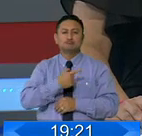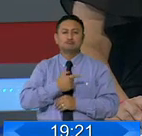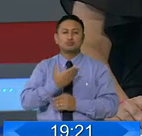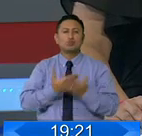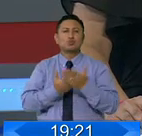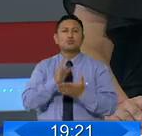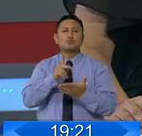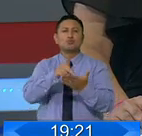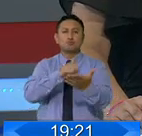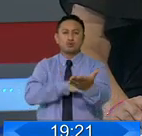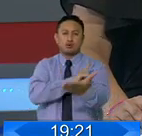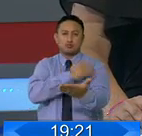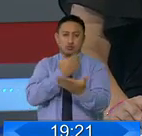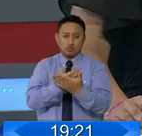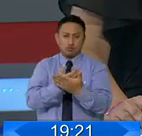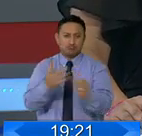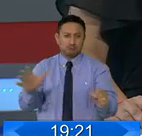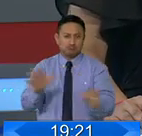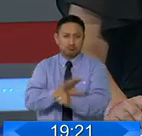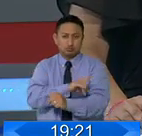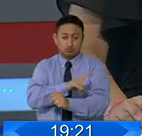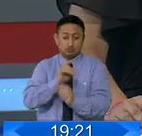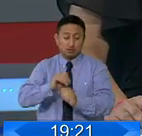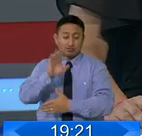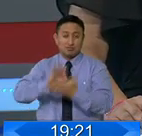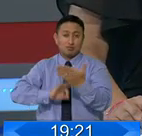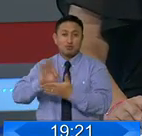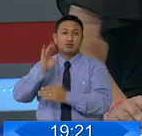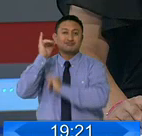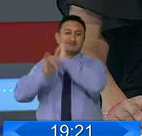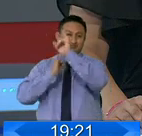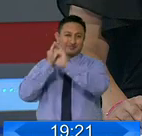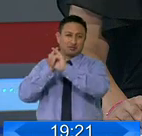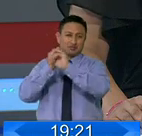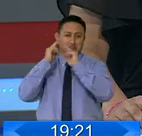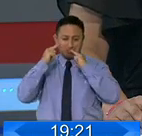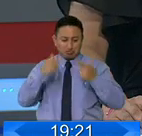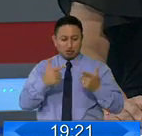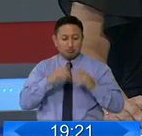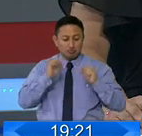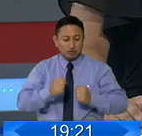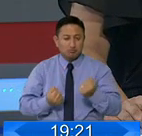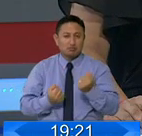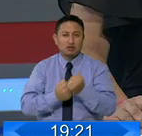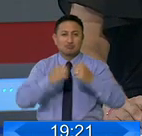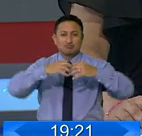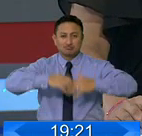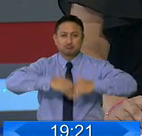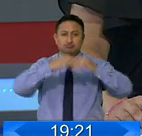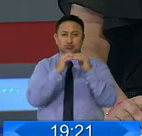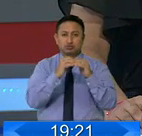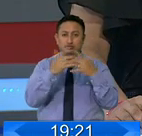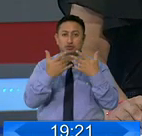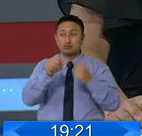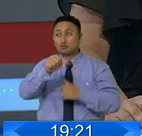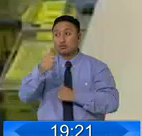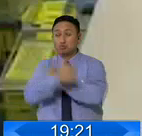programa completo económico que tenga el aval de organismos internacionales para salir de la crisis y atraer la inversión.